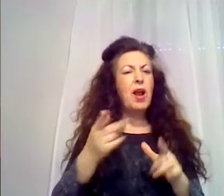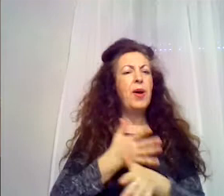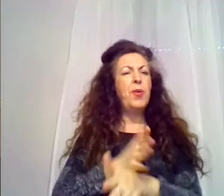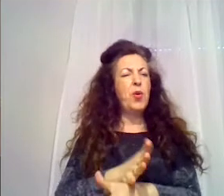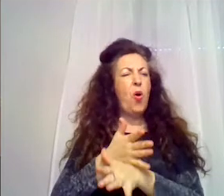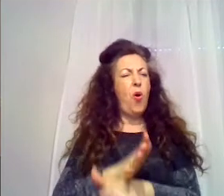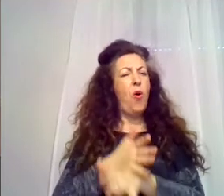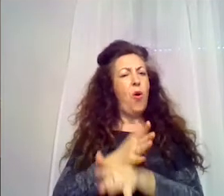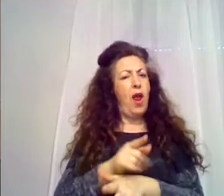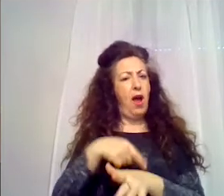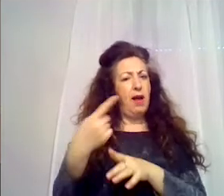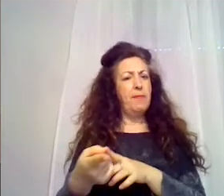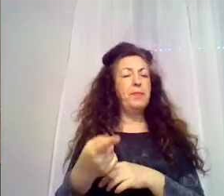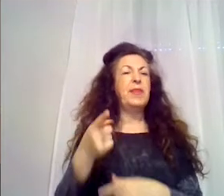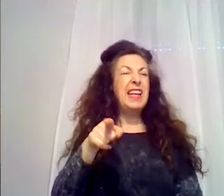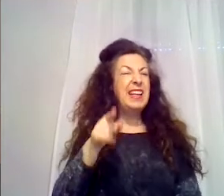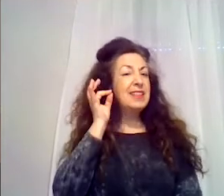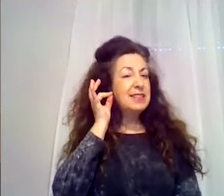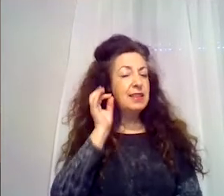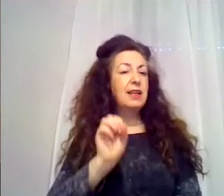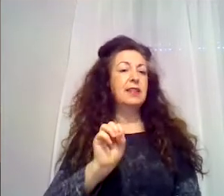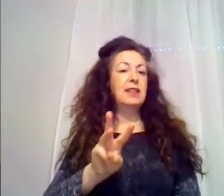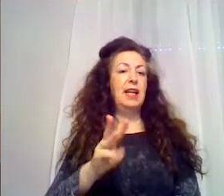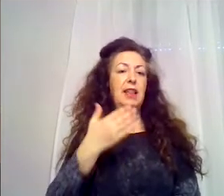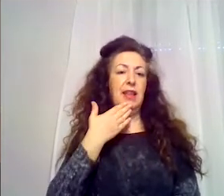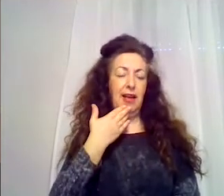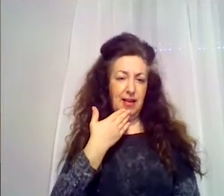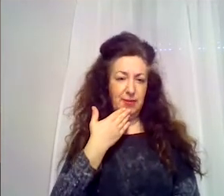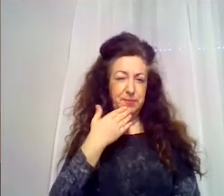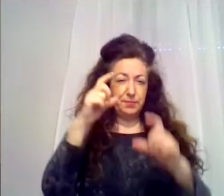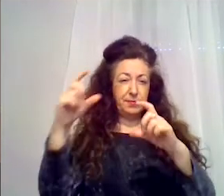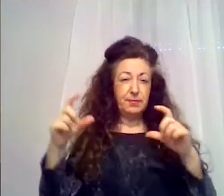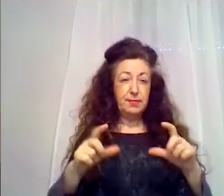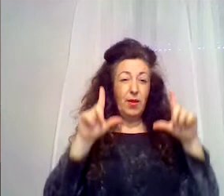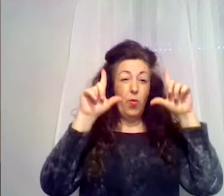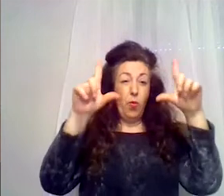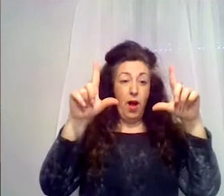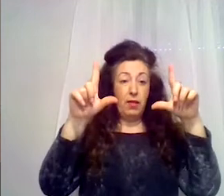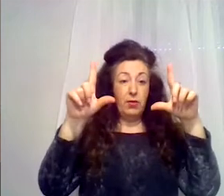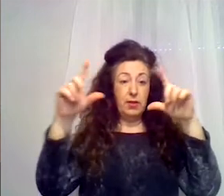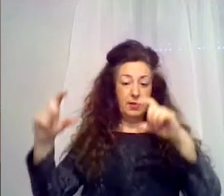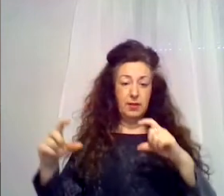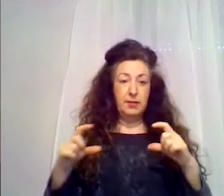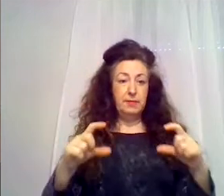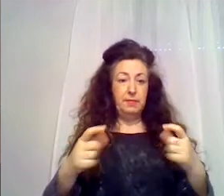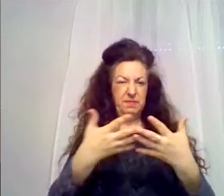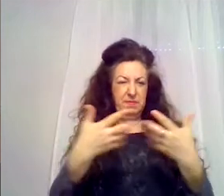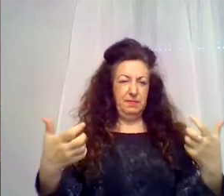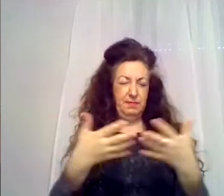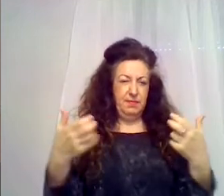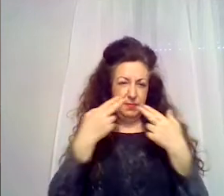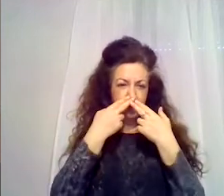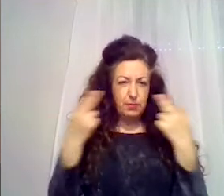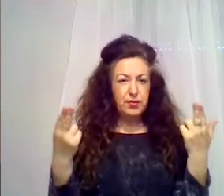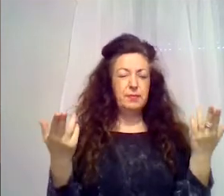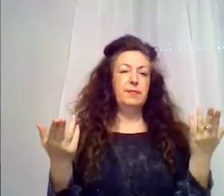que me parece ya el mayor de los extremos y el mayor de los disparates, y que incide en algo que de alguna manera hemos estado viendo